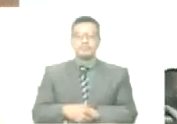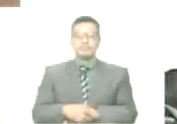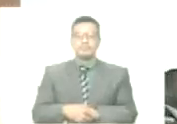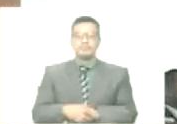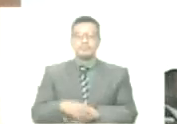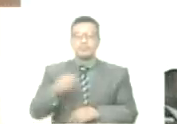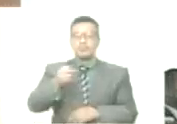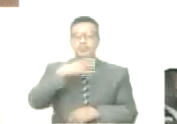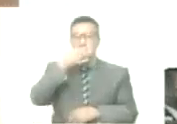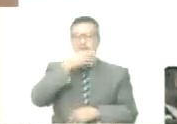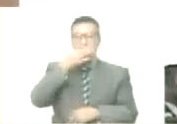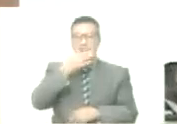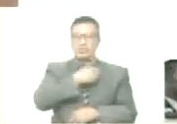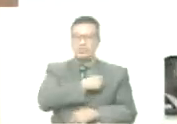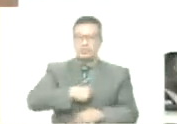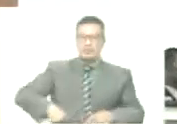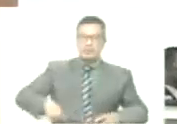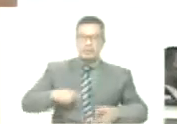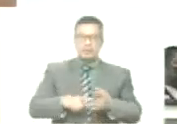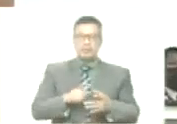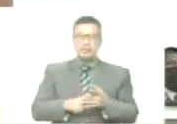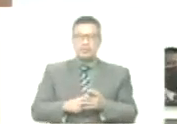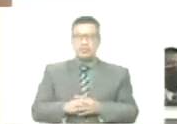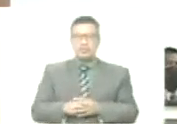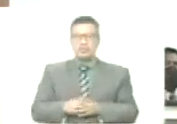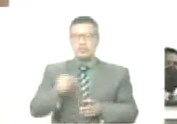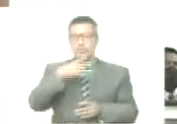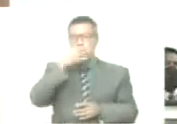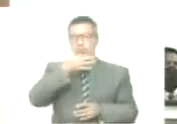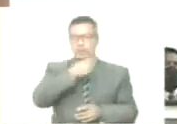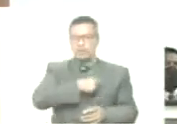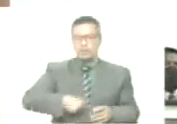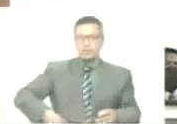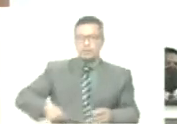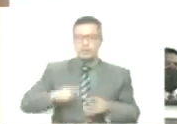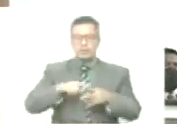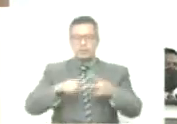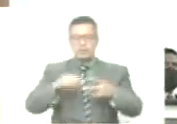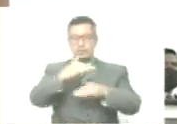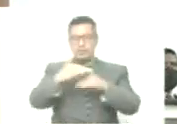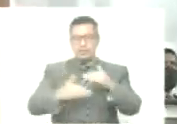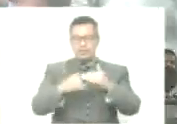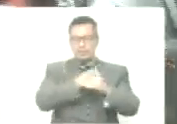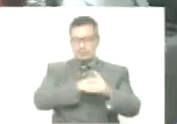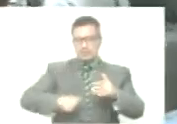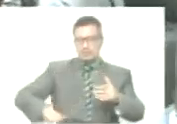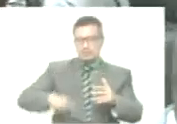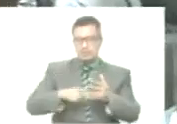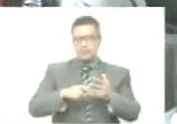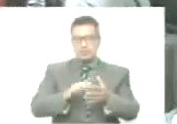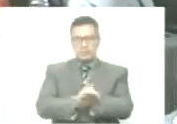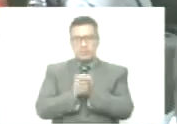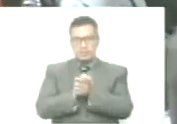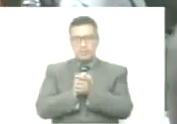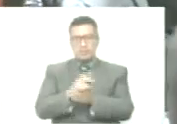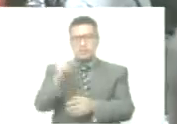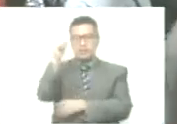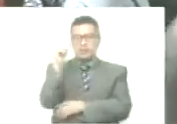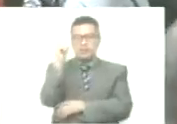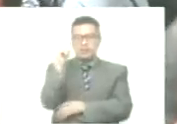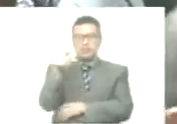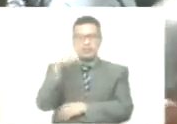Buenas tardes, ciudadana presidente. Buenas tardes, ciudadana segunda vicepresidente. Colegas